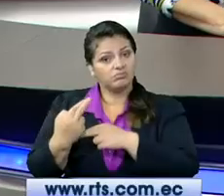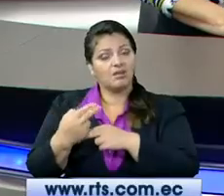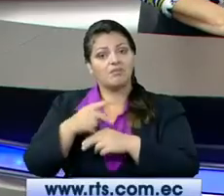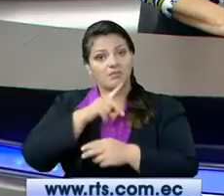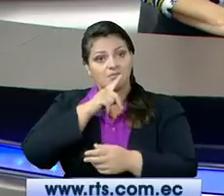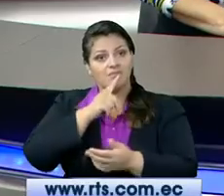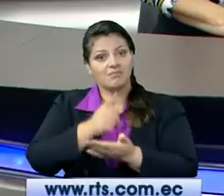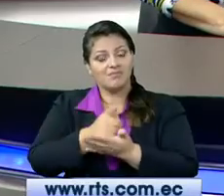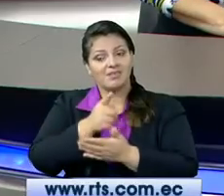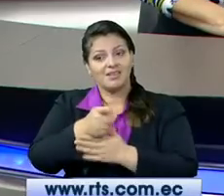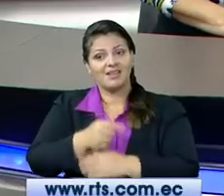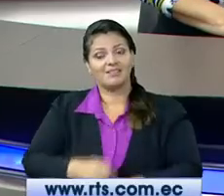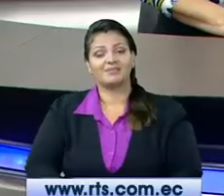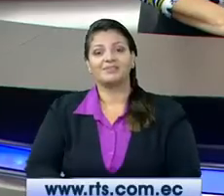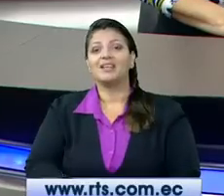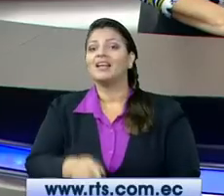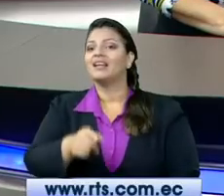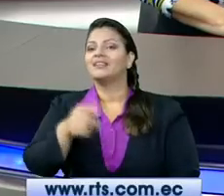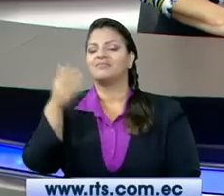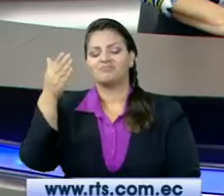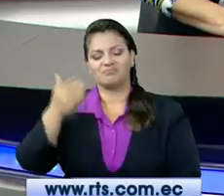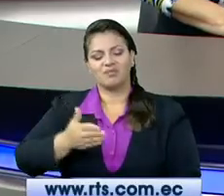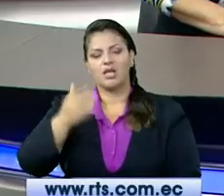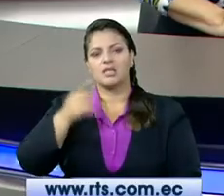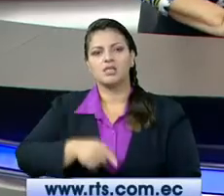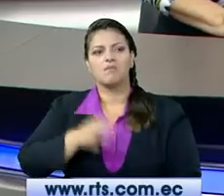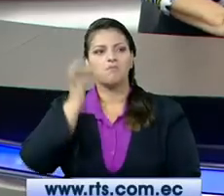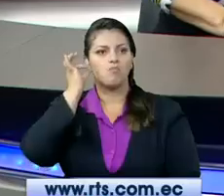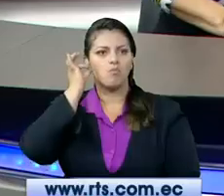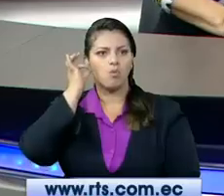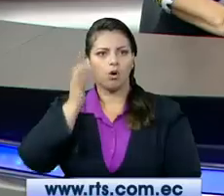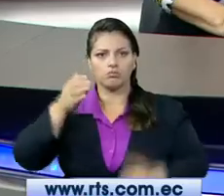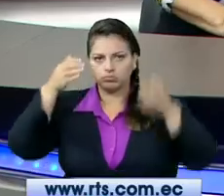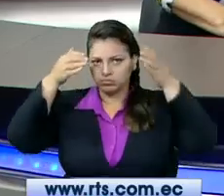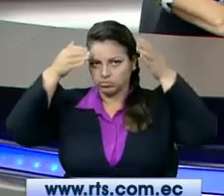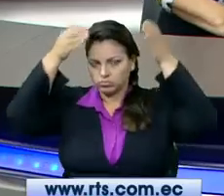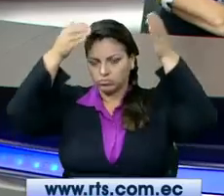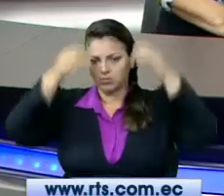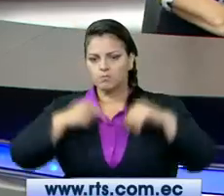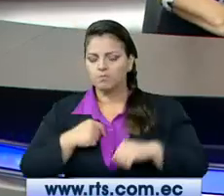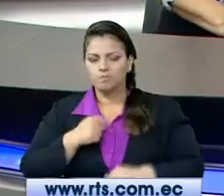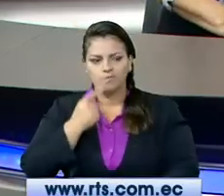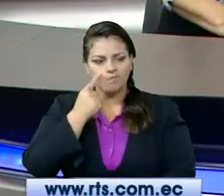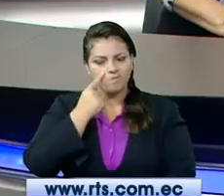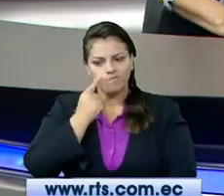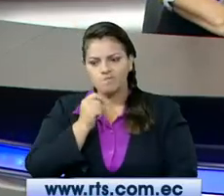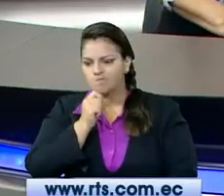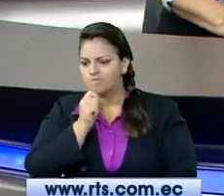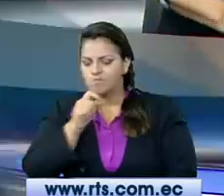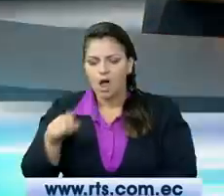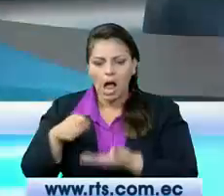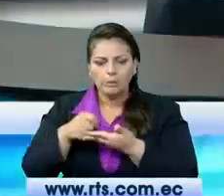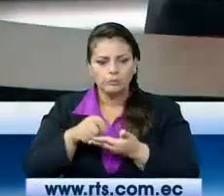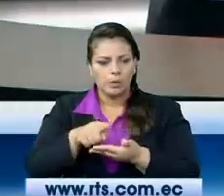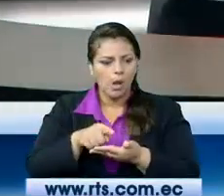la chef María Ruth Moreno decidió. Bueno, déjame decirte que yo creo que decidió y decidió muy bien, porque ya cuando terminó